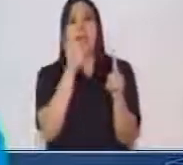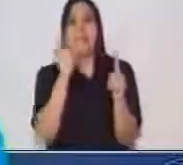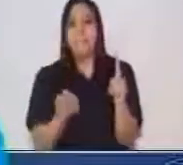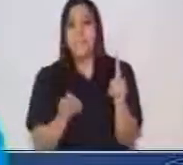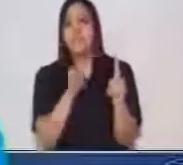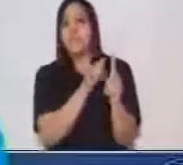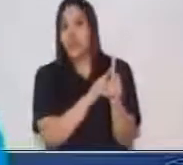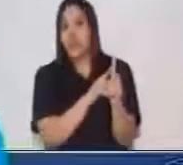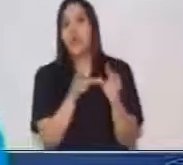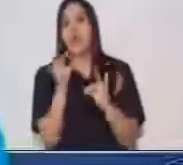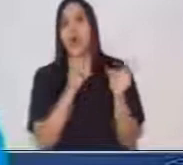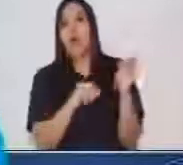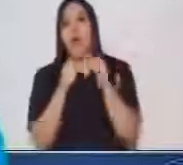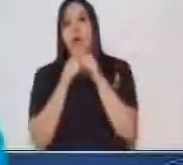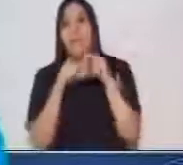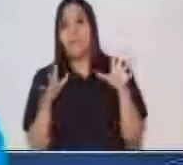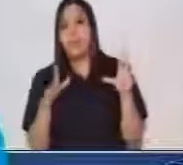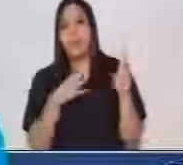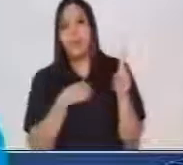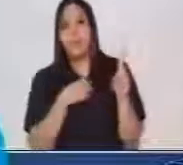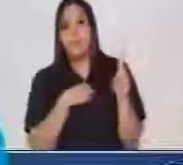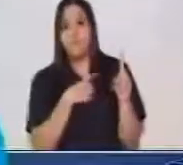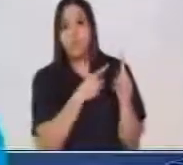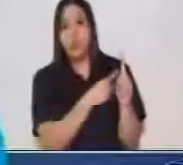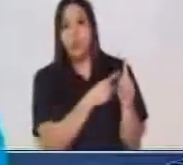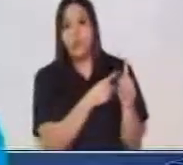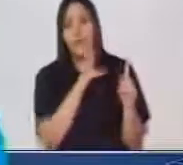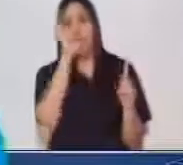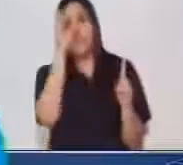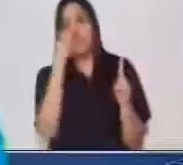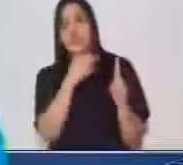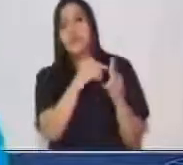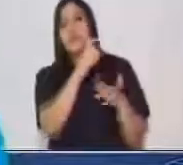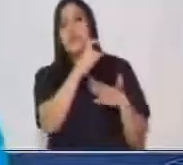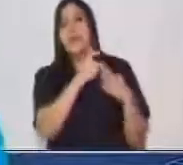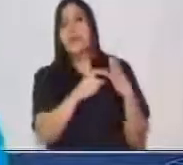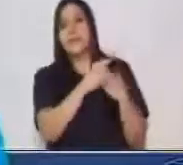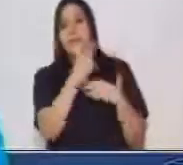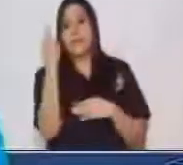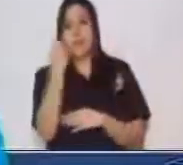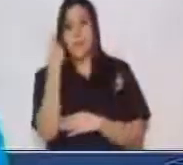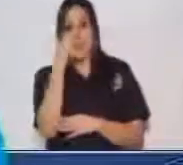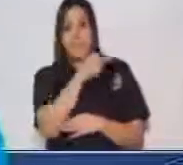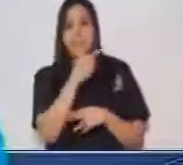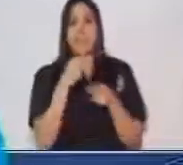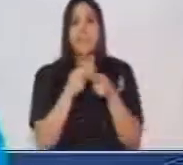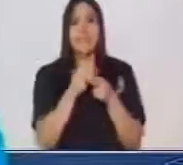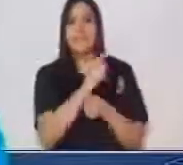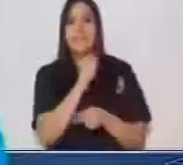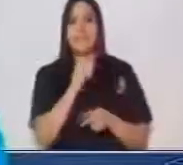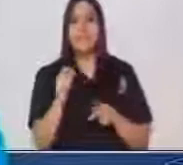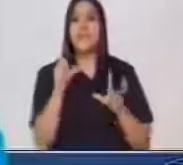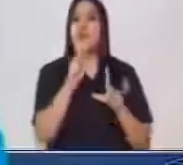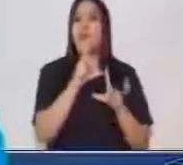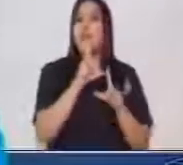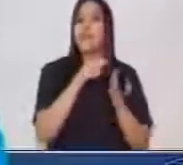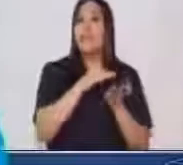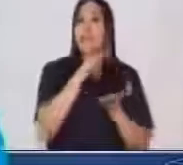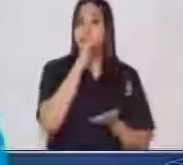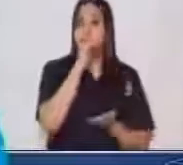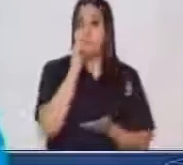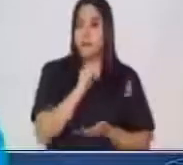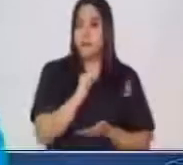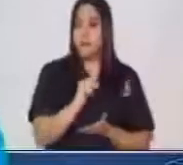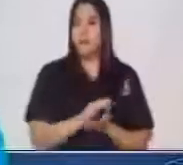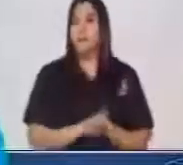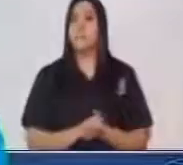un nombre propio. Por eso, su característica más importante es que se escriben con letra mayúscula.